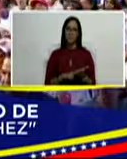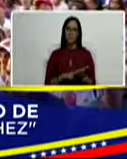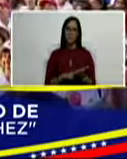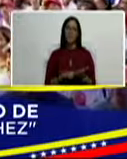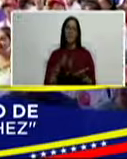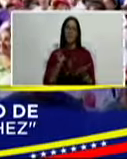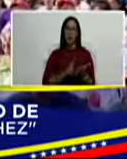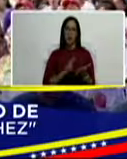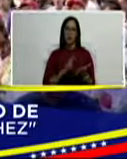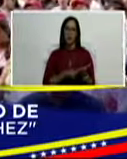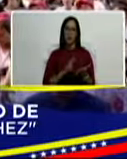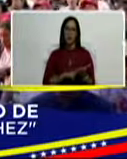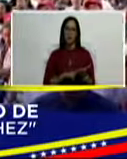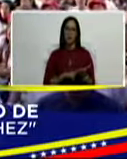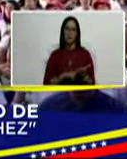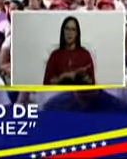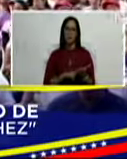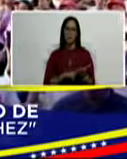Esa es la verdad.